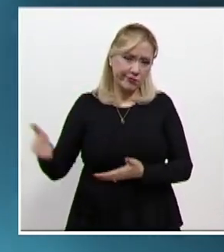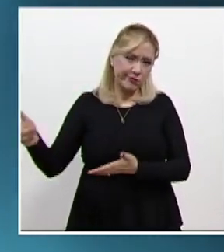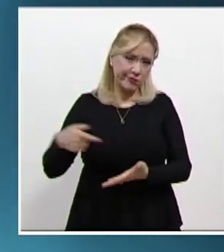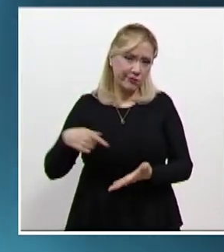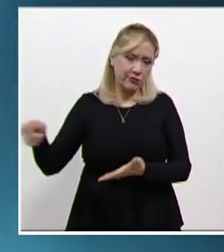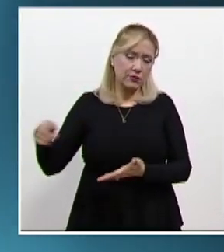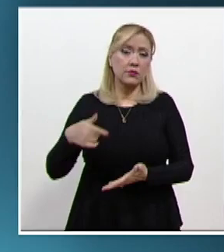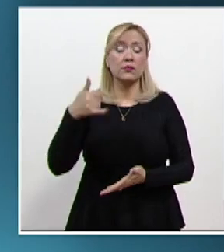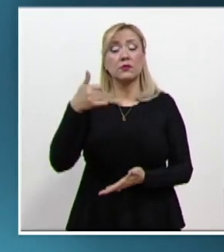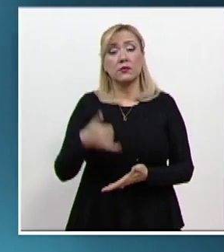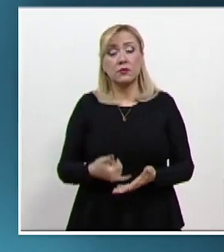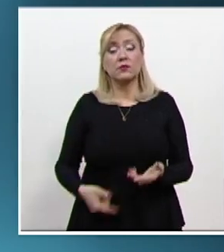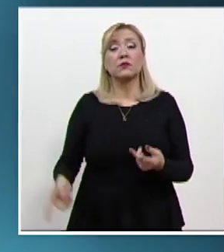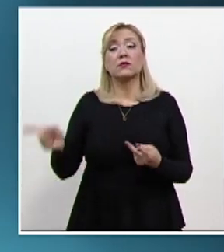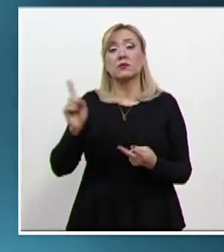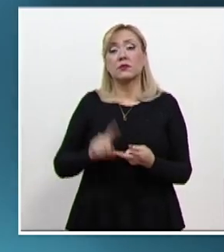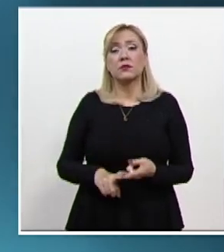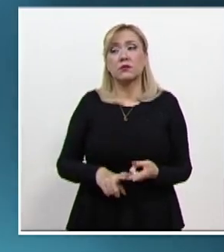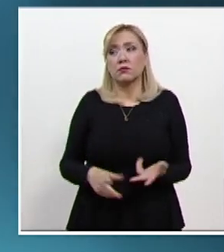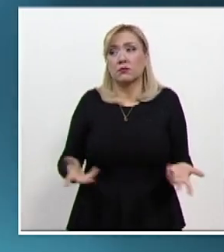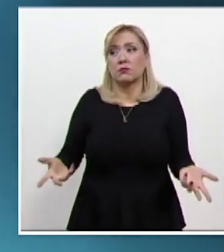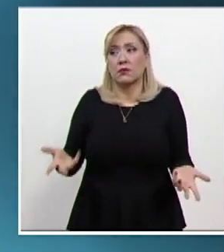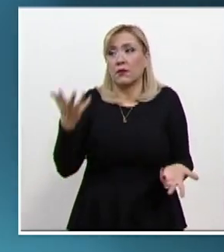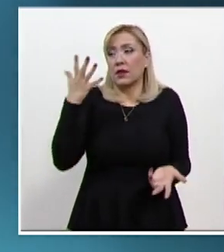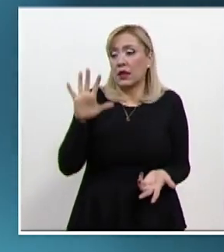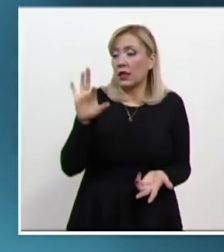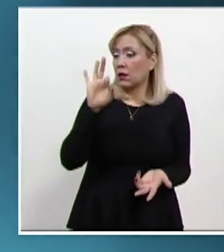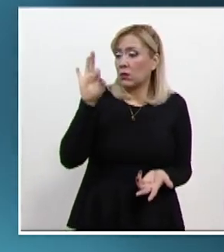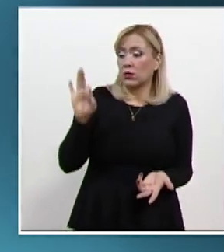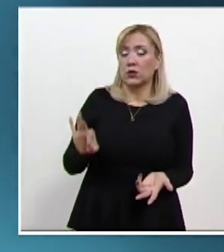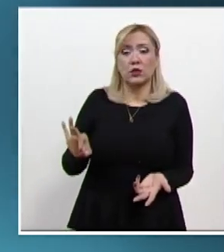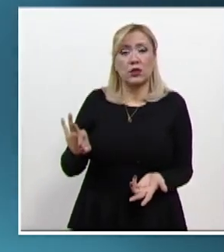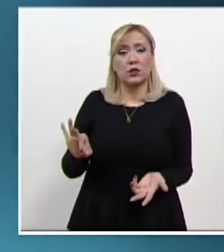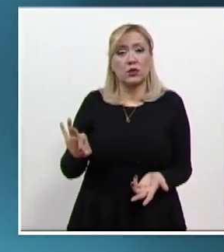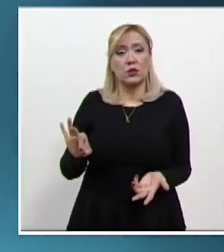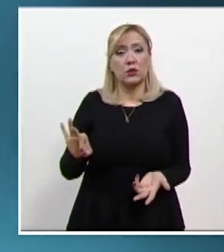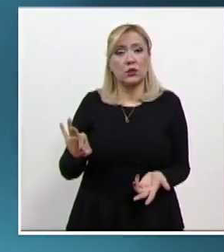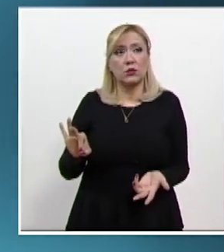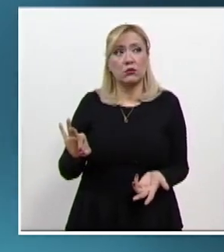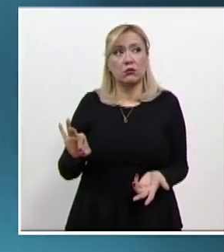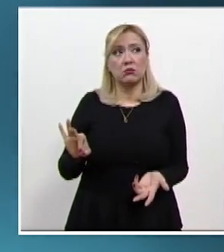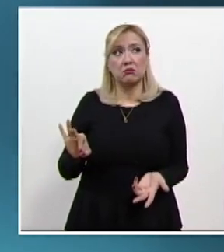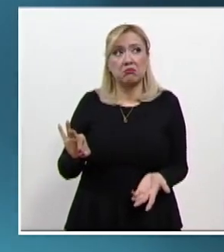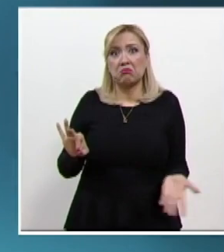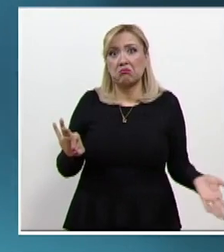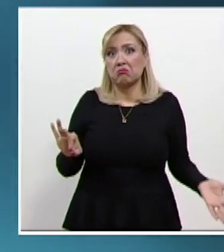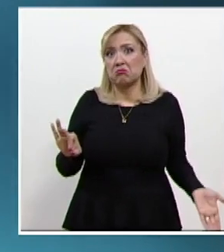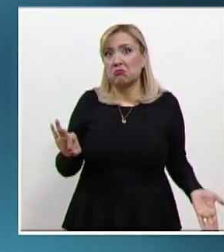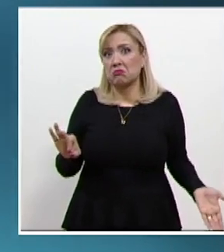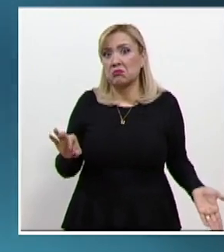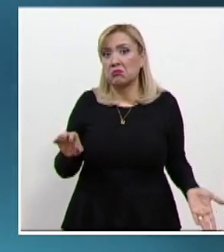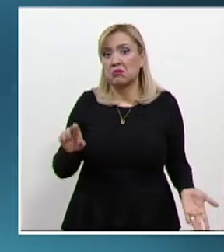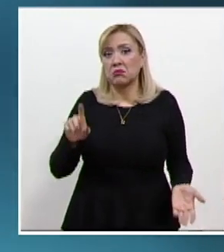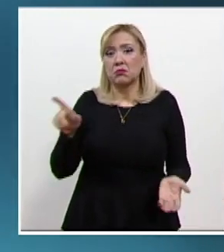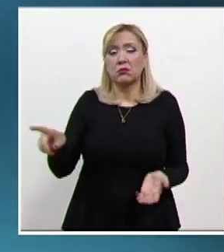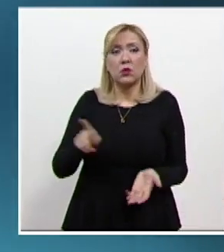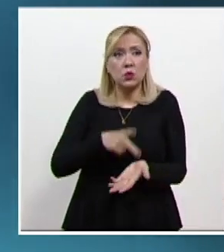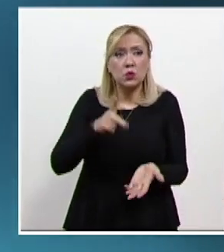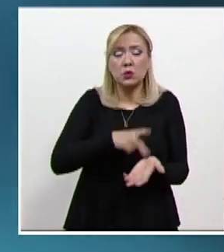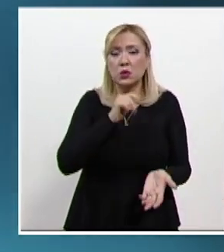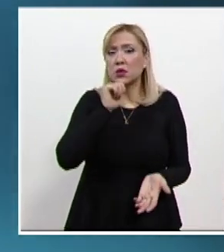además, esto aunado a que ni siquiera el 10% es